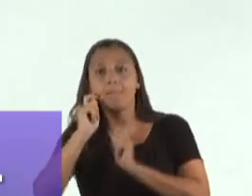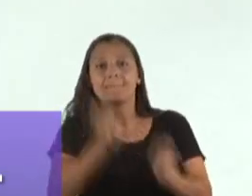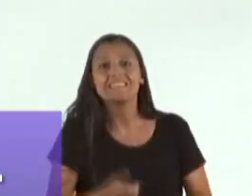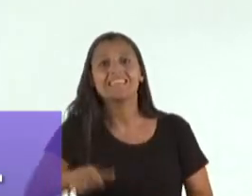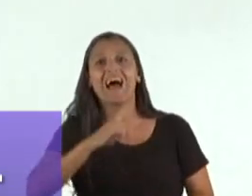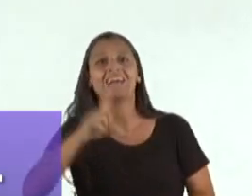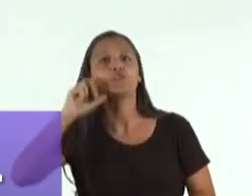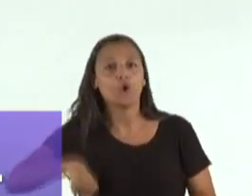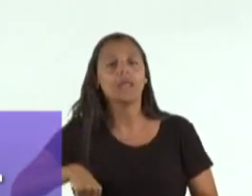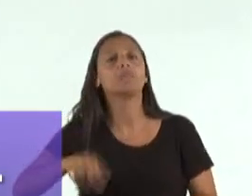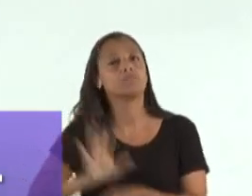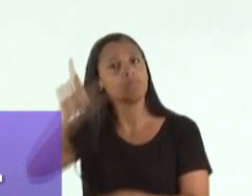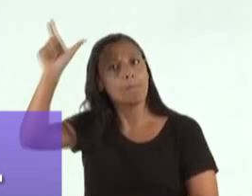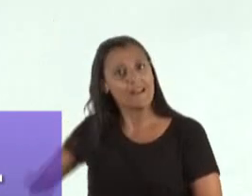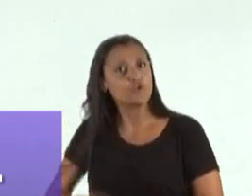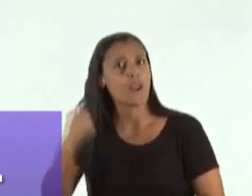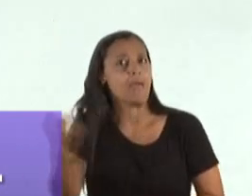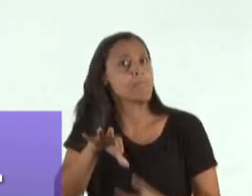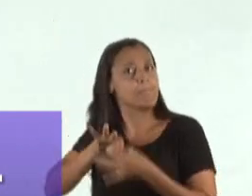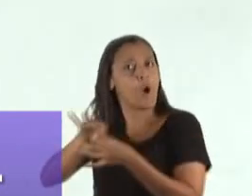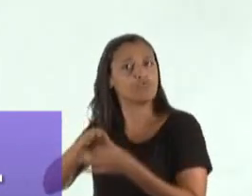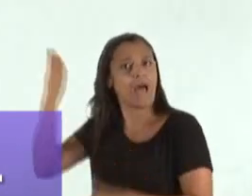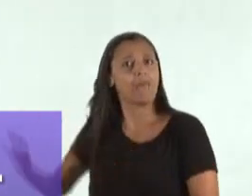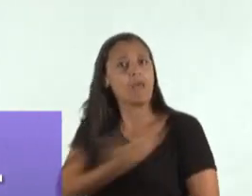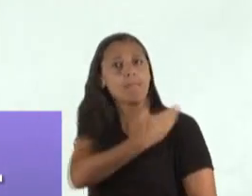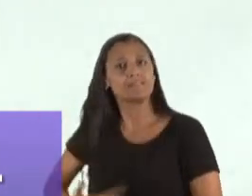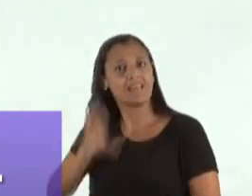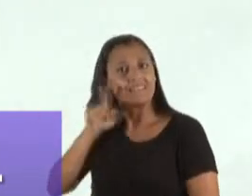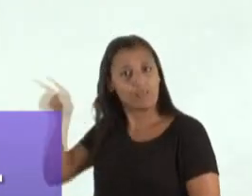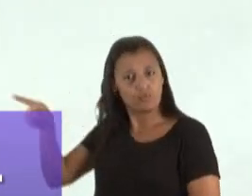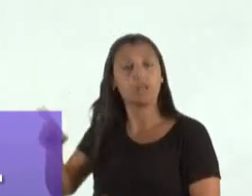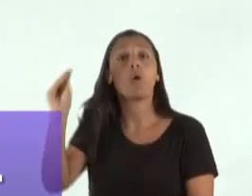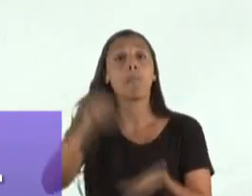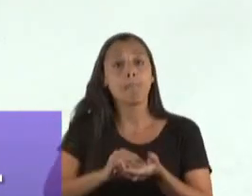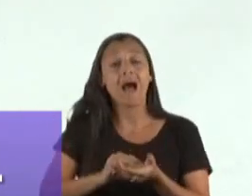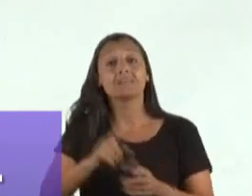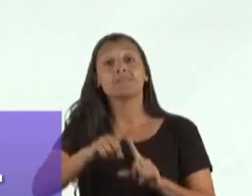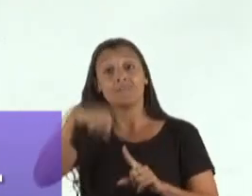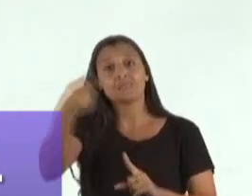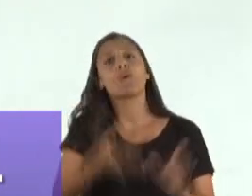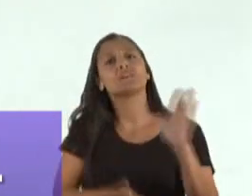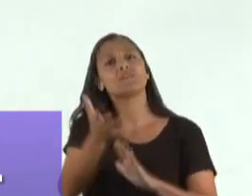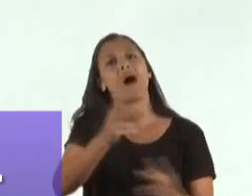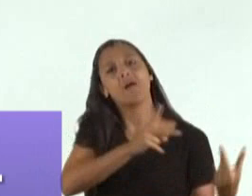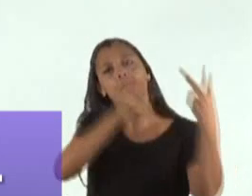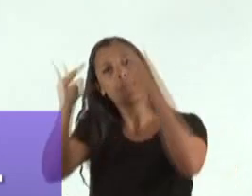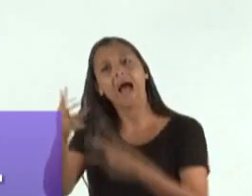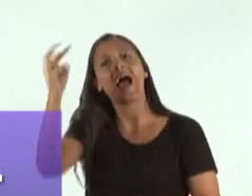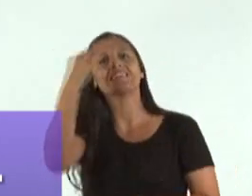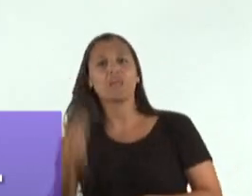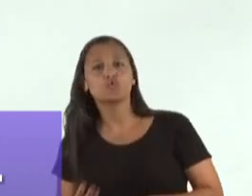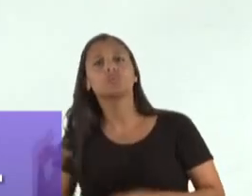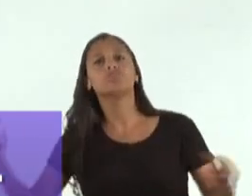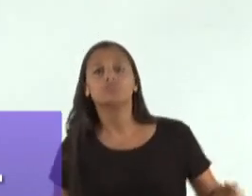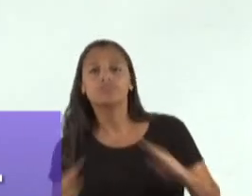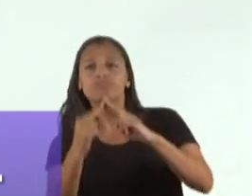Blinken, funcionario clave de Joe Biden, y 24 horas después entiendo que va a estar en Washington por un foro republicano donde